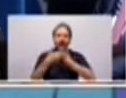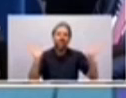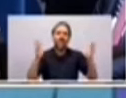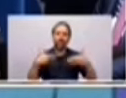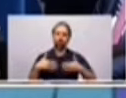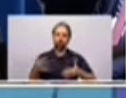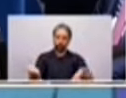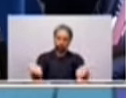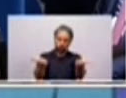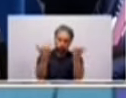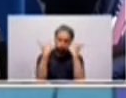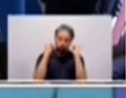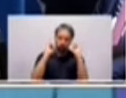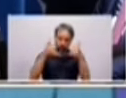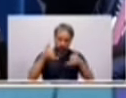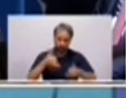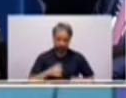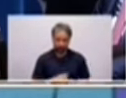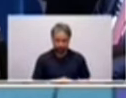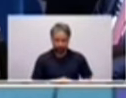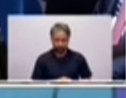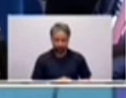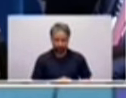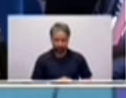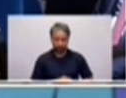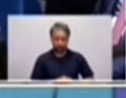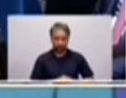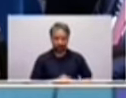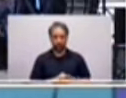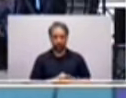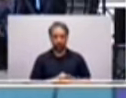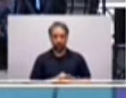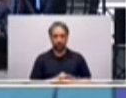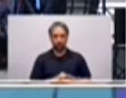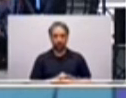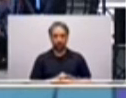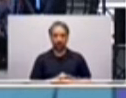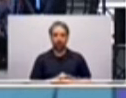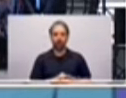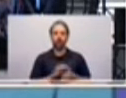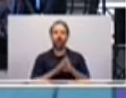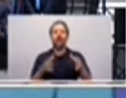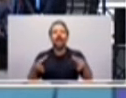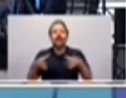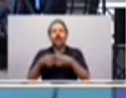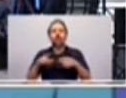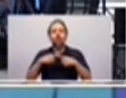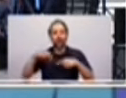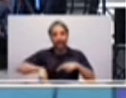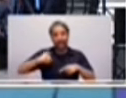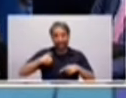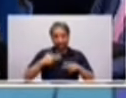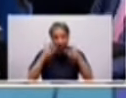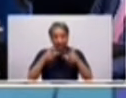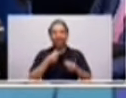política que está apareciendo, un sector de ella se está haciendo presente, por lo menos como empezamos a visibilizar las comisiones, vamos, sin conducción